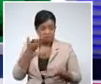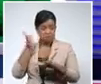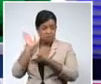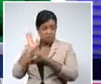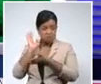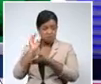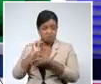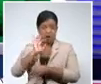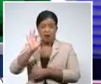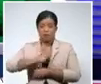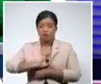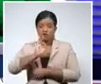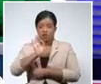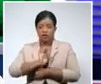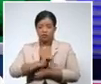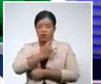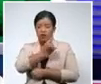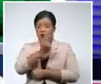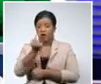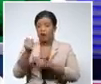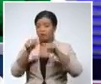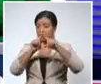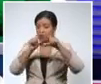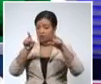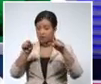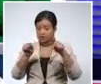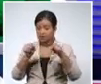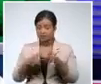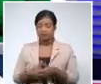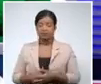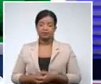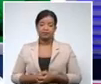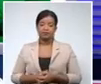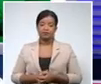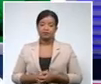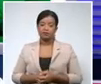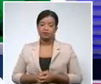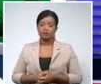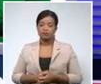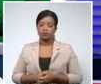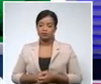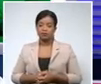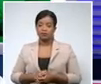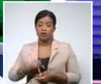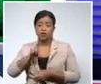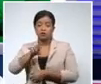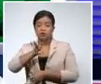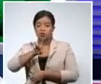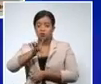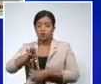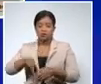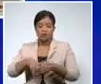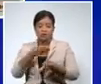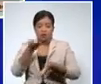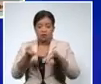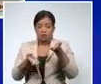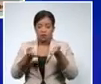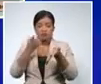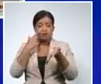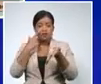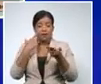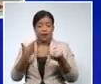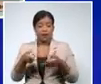de incidencia de casos confirmados por 100.000 habitantes en los últimos 15 días, pues vamos a ver